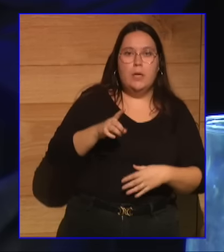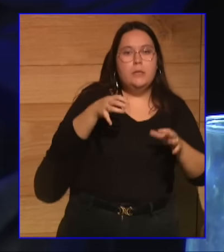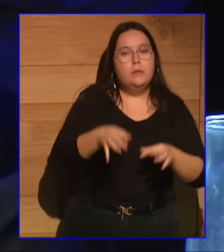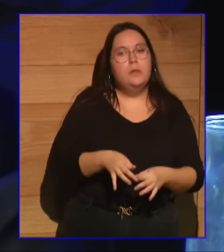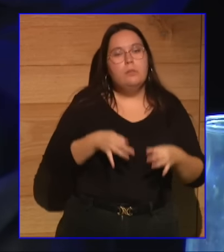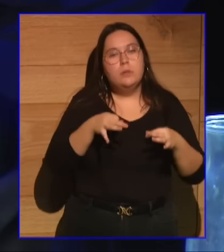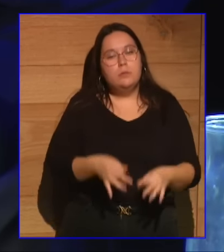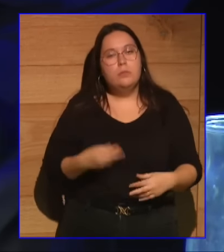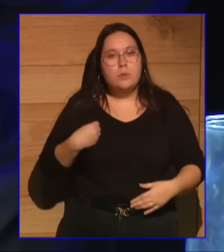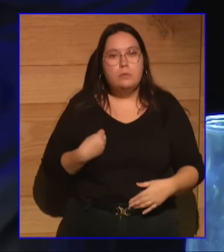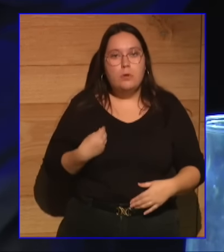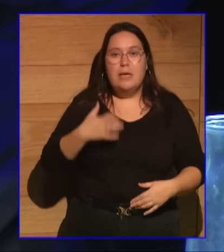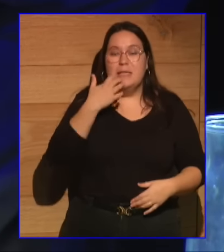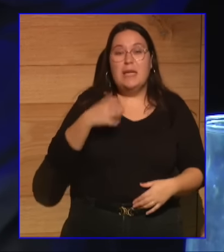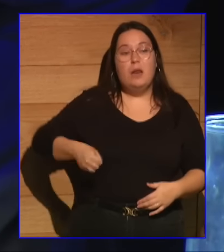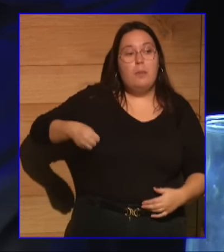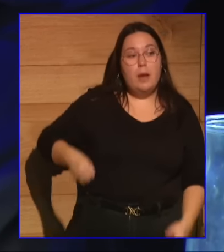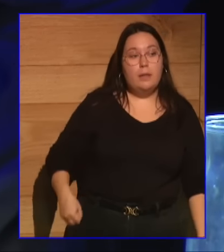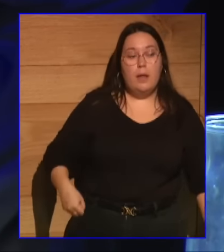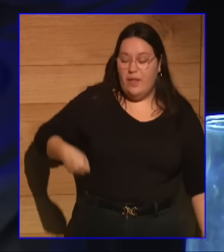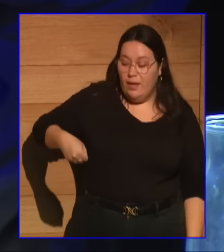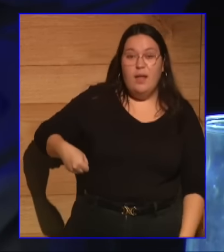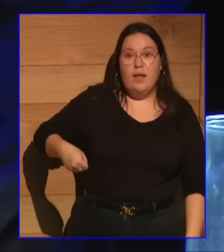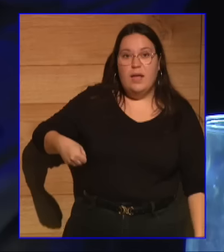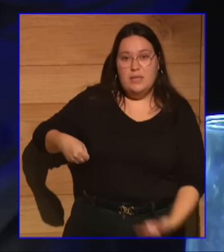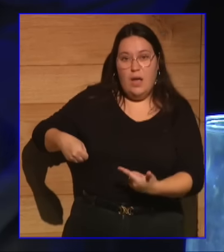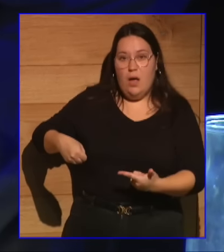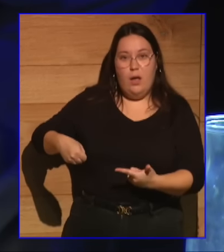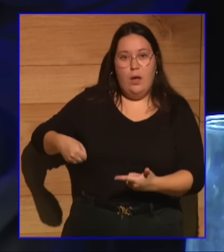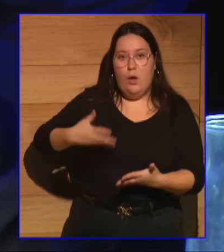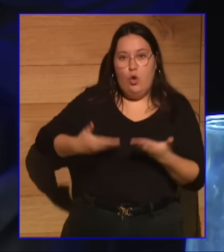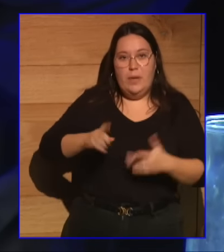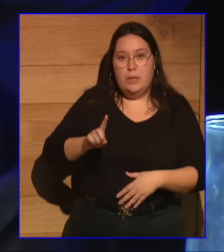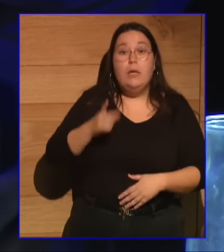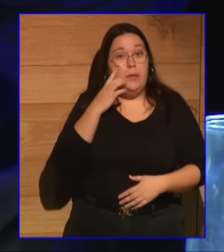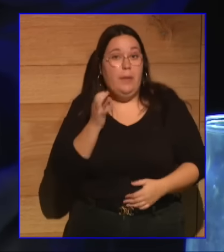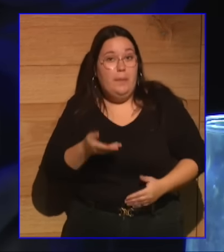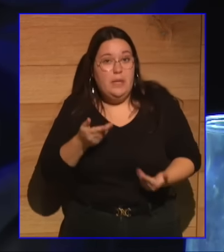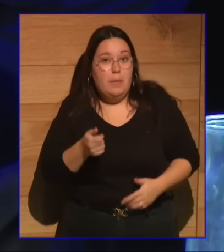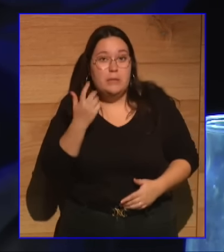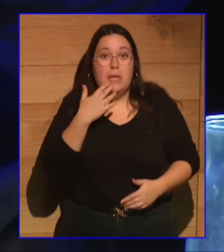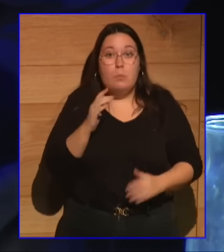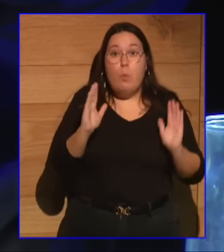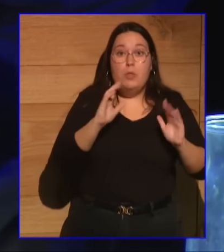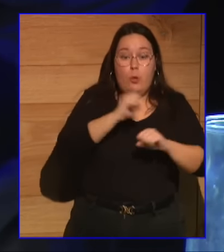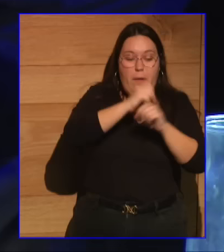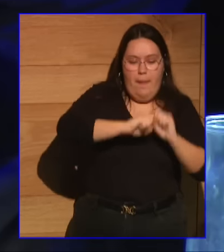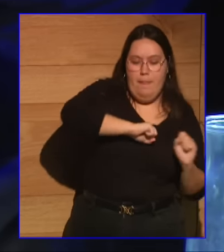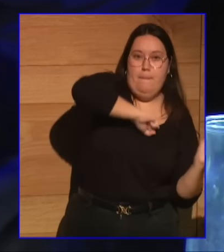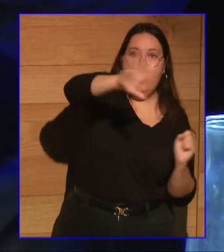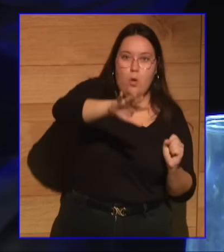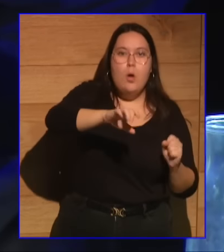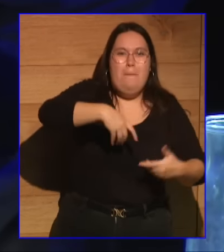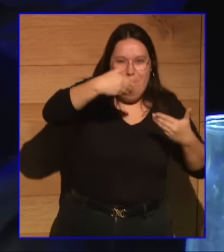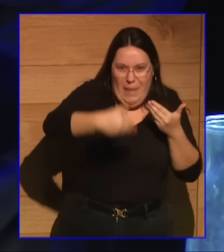lo mismo. Cuando la maleta es colgandera, cuando va asida, esa maleta no pesa. Sí. Dices, pero hombre, tendría que pesar más. Y cuando la lanzan por la es pesada